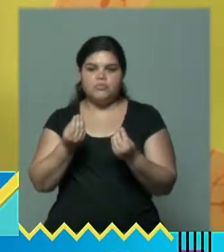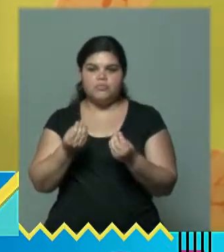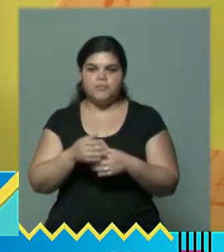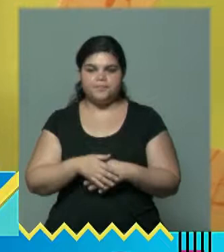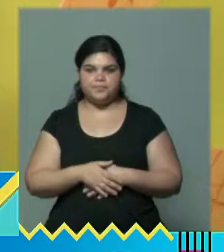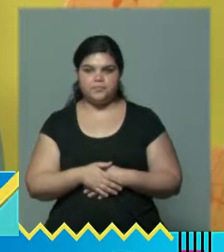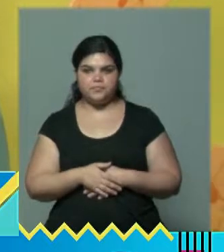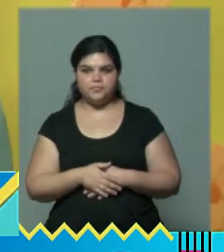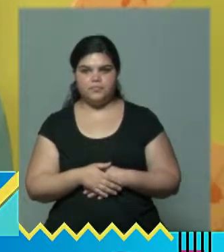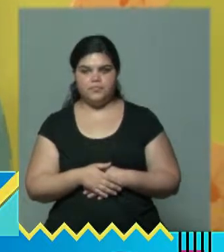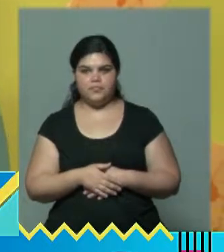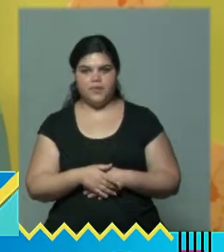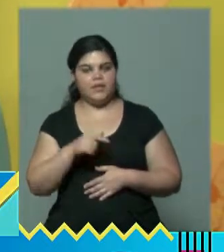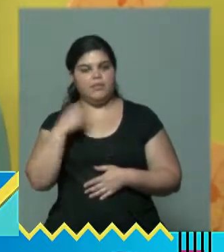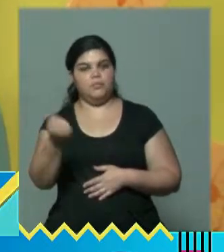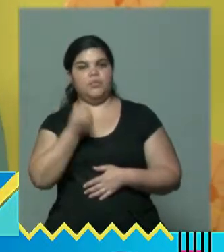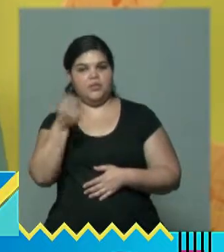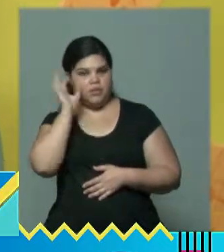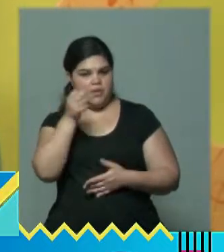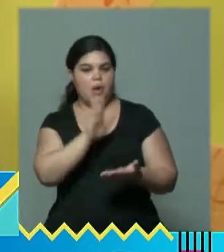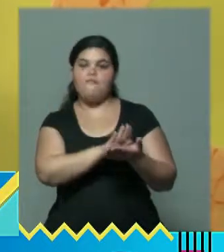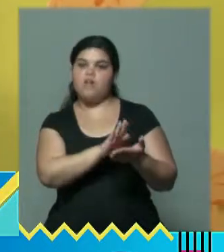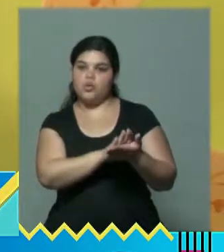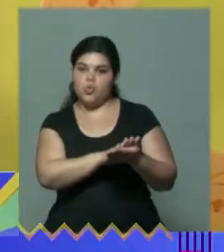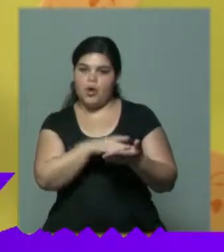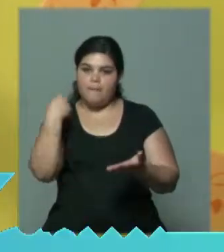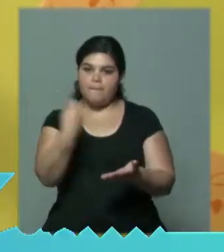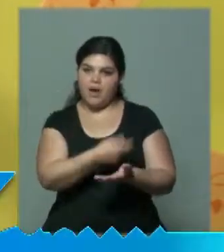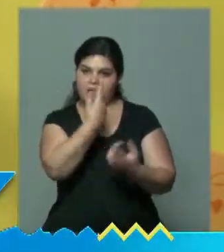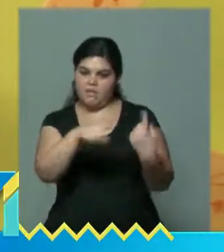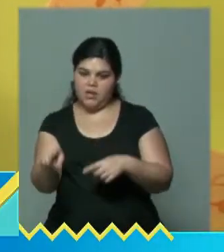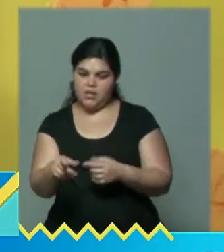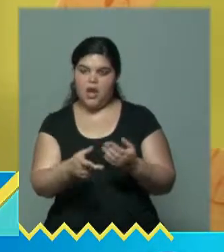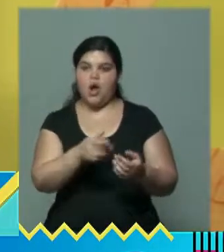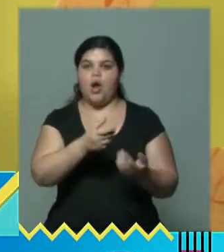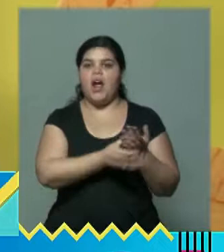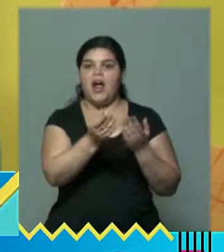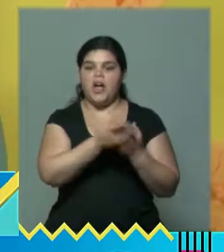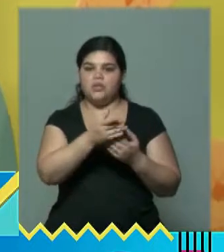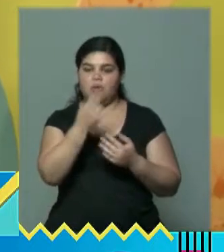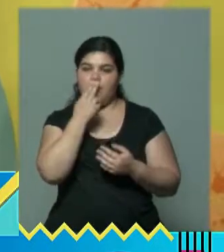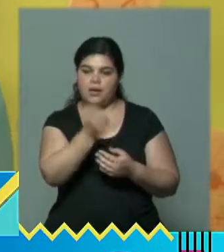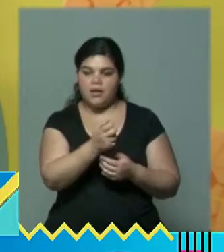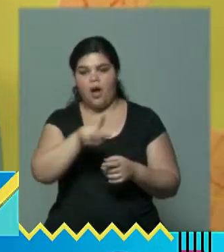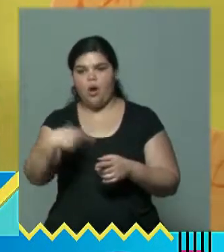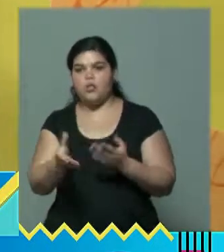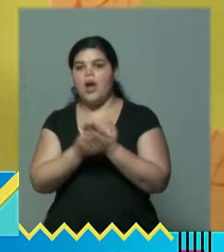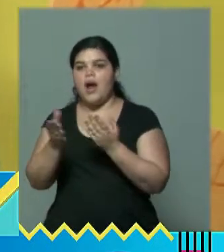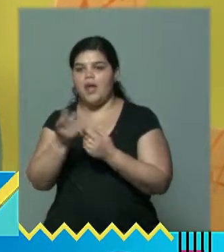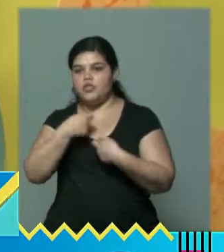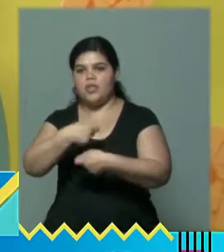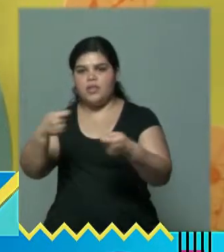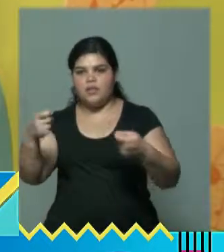que entender que lo que nosotros pagamos en la factura son diferentes cosas. Tenemos por un lado el costo de la energía y por otro lado el costo de distribución y transporte. El costo de